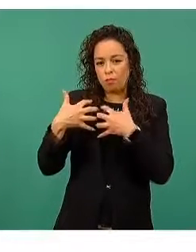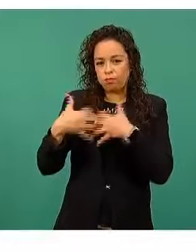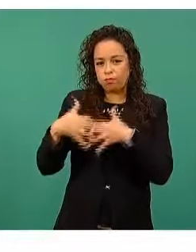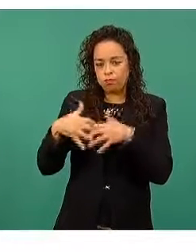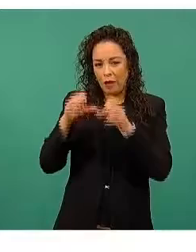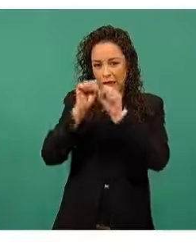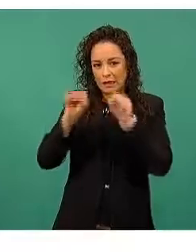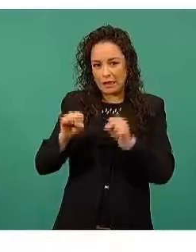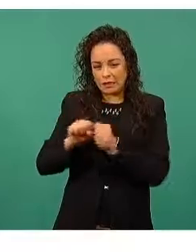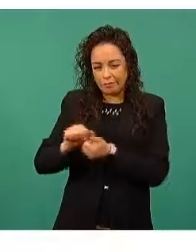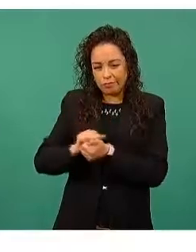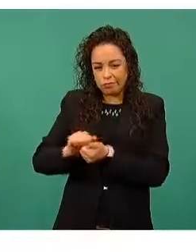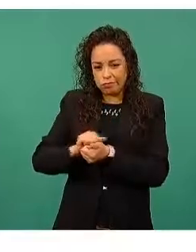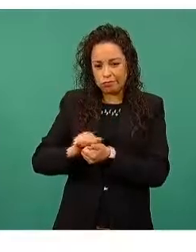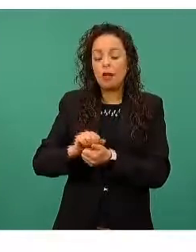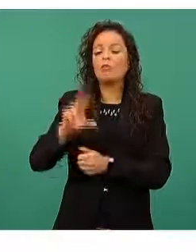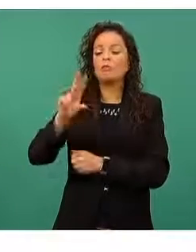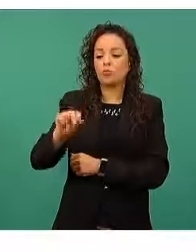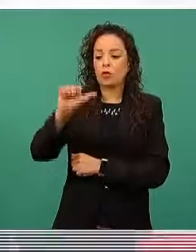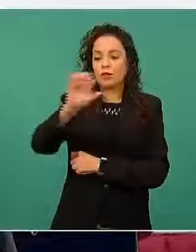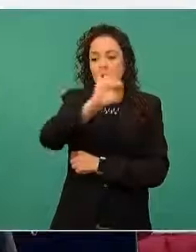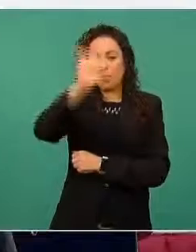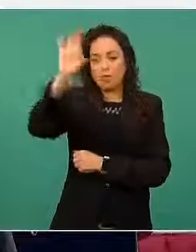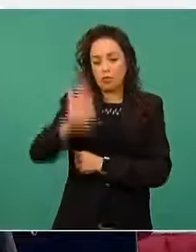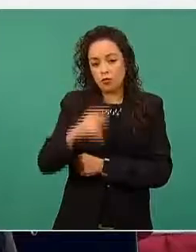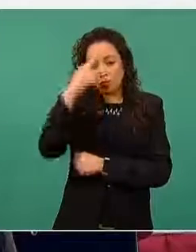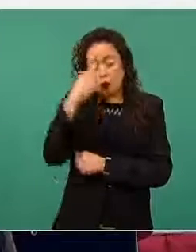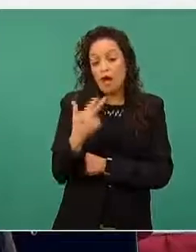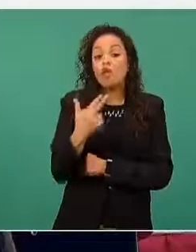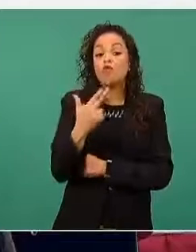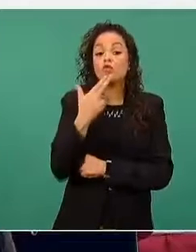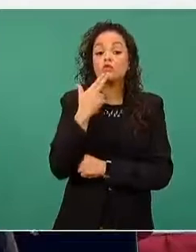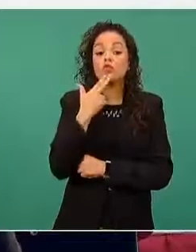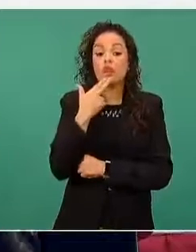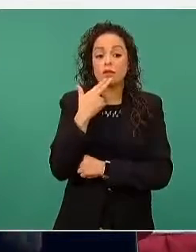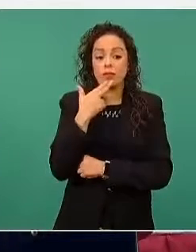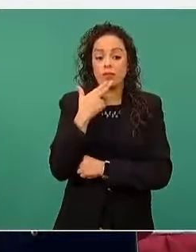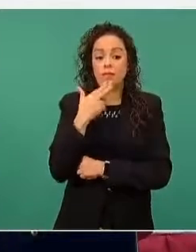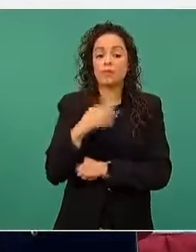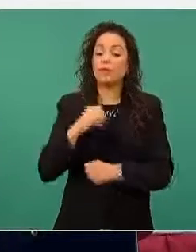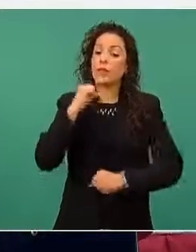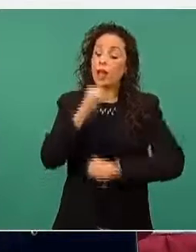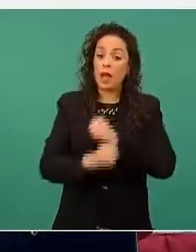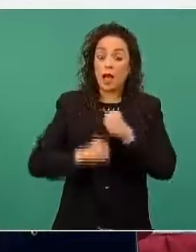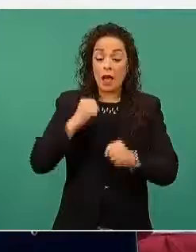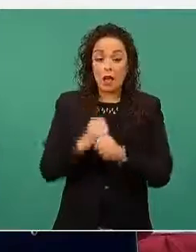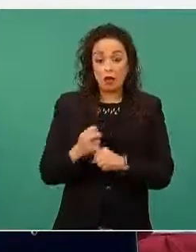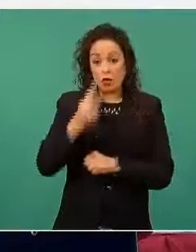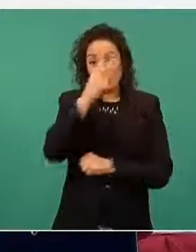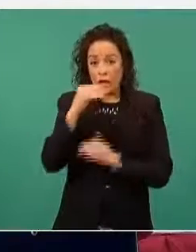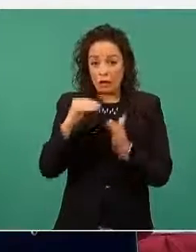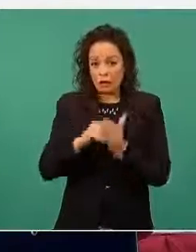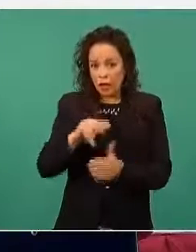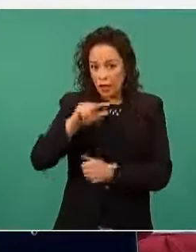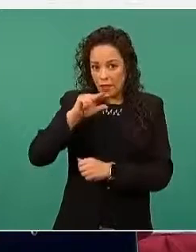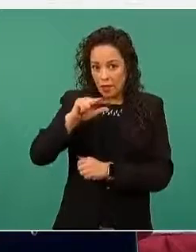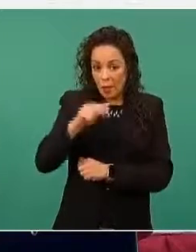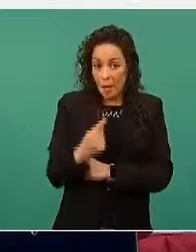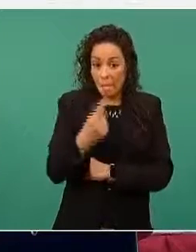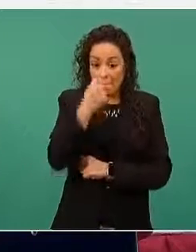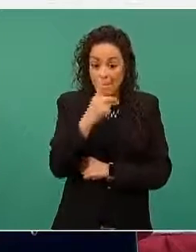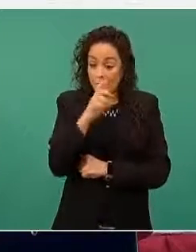un 86% de su utilización. En el 2018, cuando llegamos, en 1 de diciembre